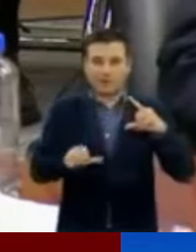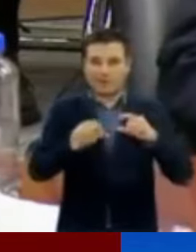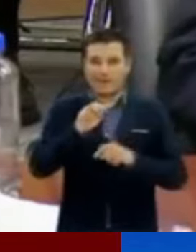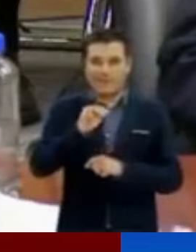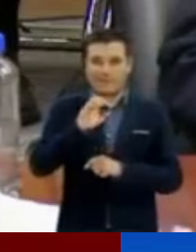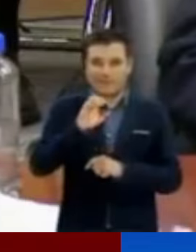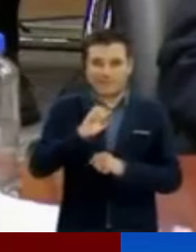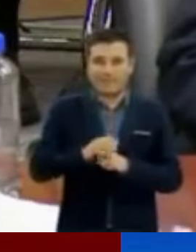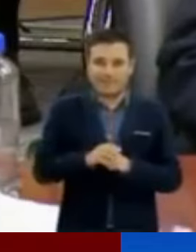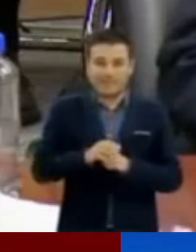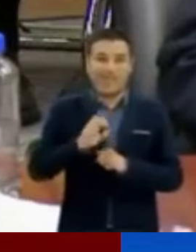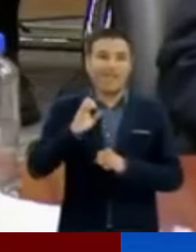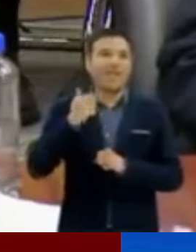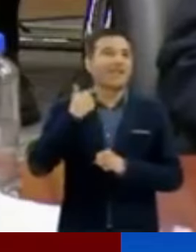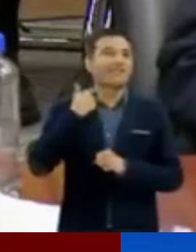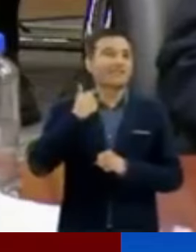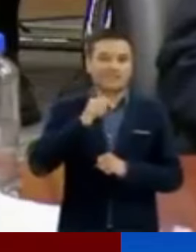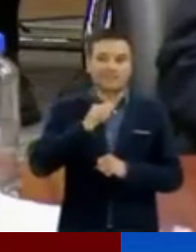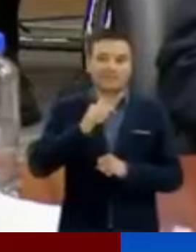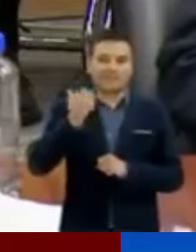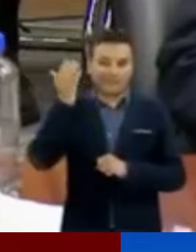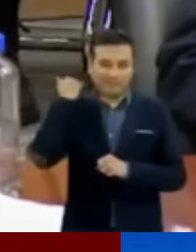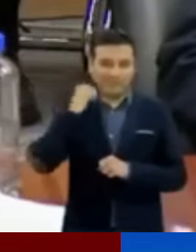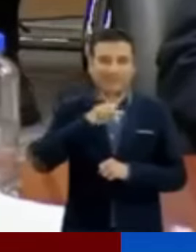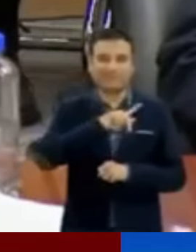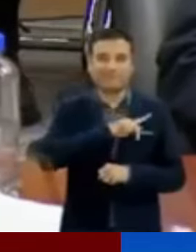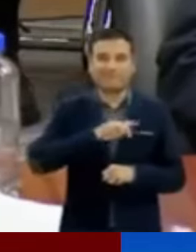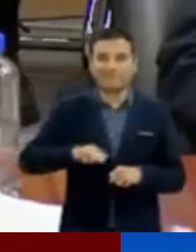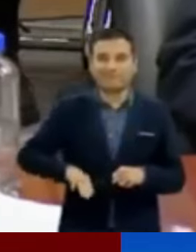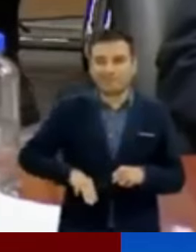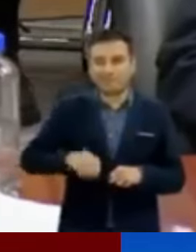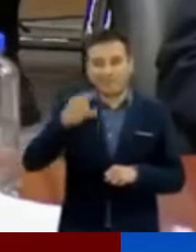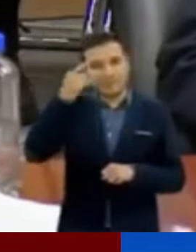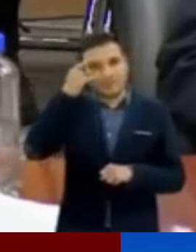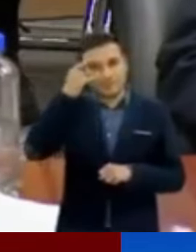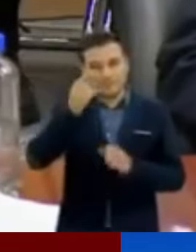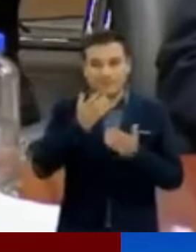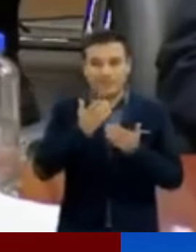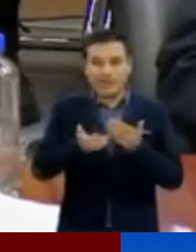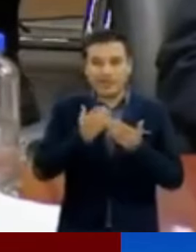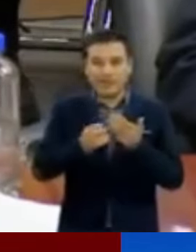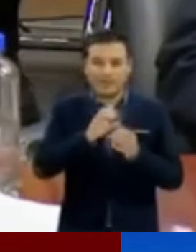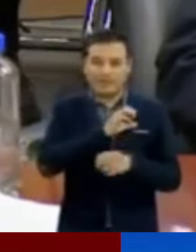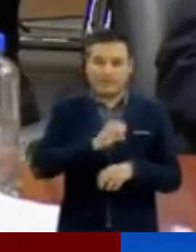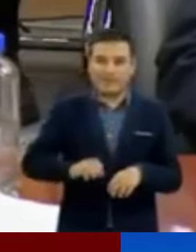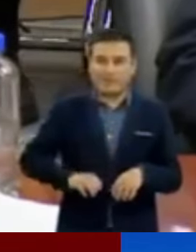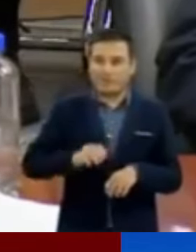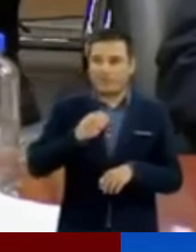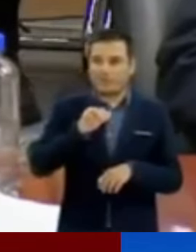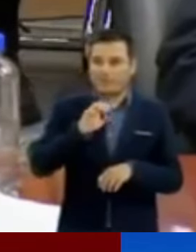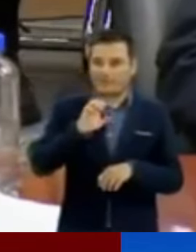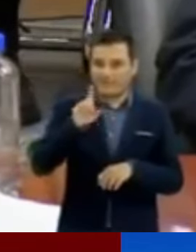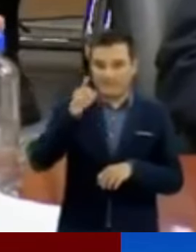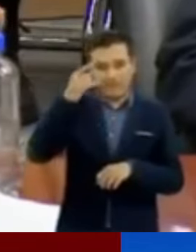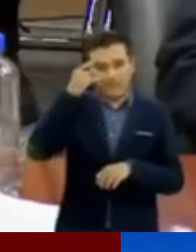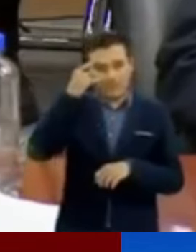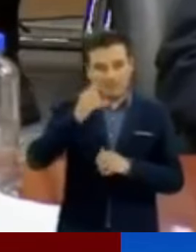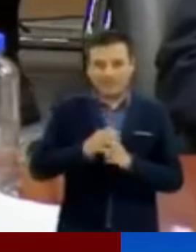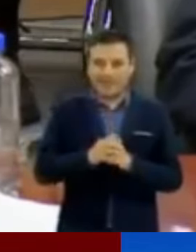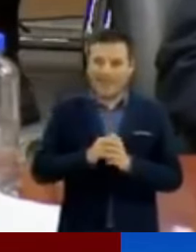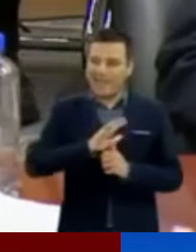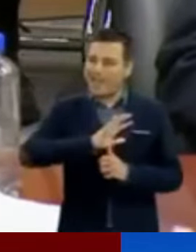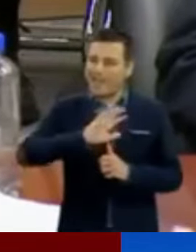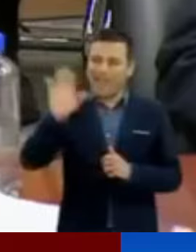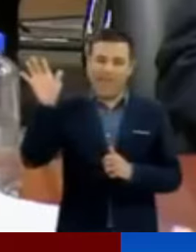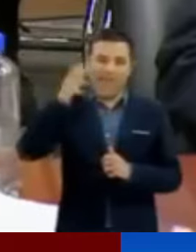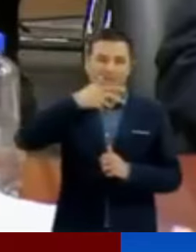Ciudadano, exalcalde de Campeche y ex candidato a la gubernatura por Movimiento Ciudadano de Campeche. Fuera máscaras,